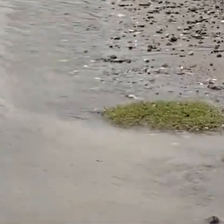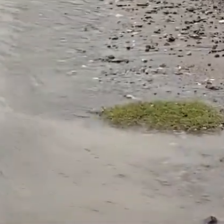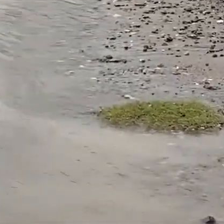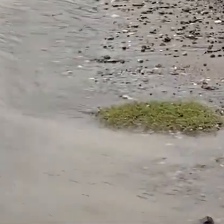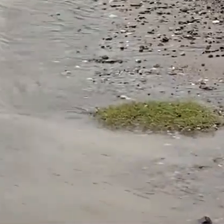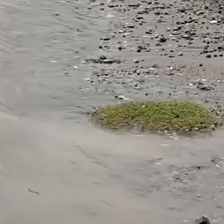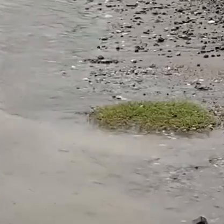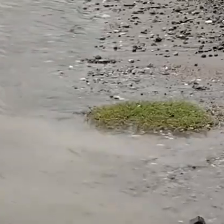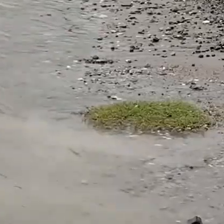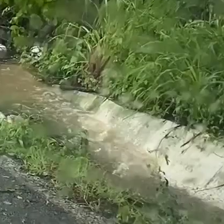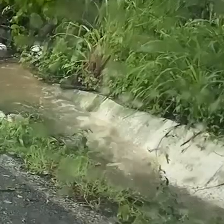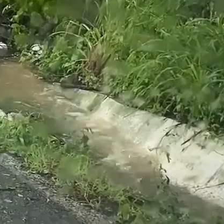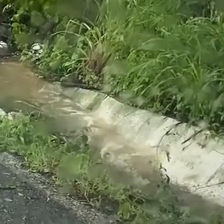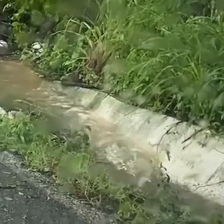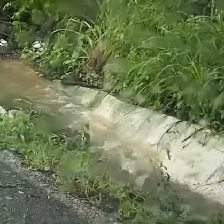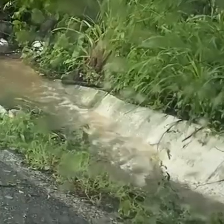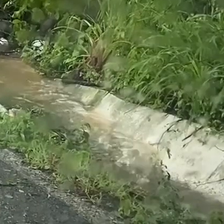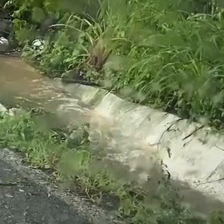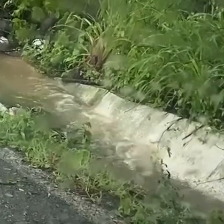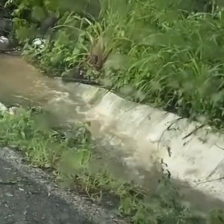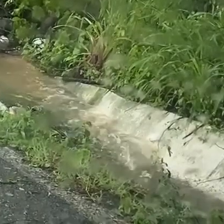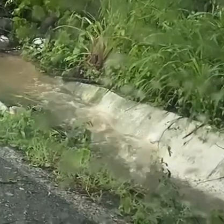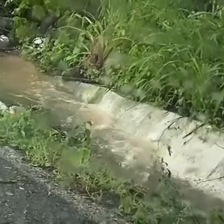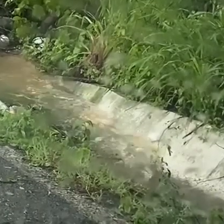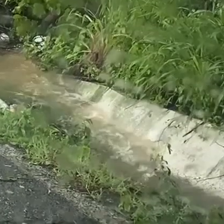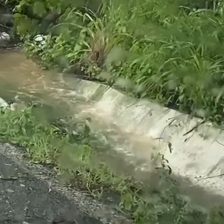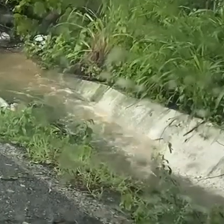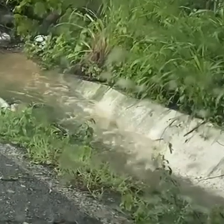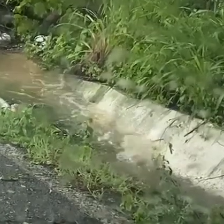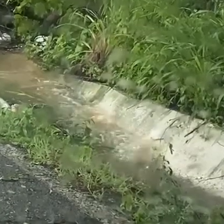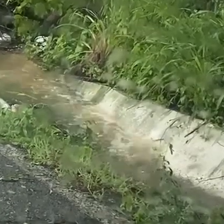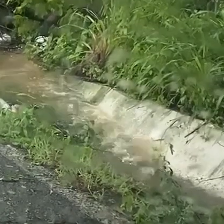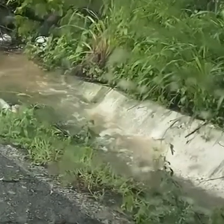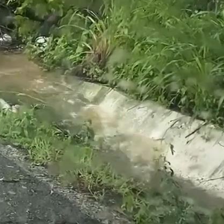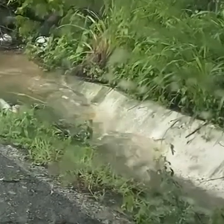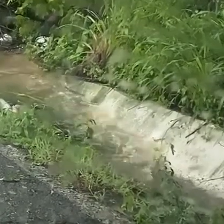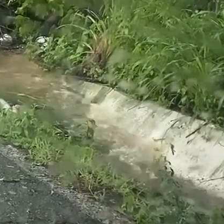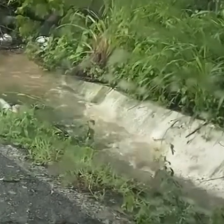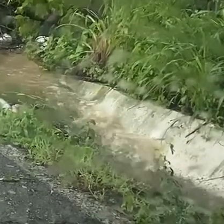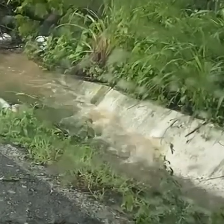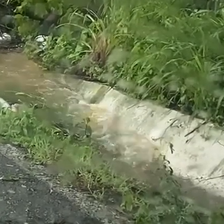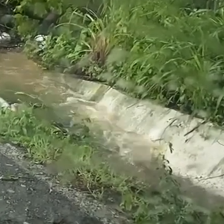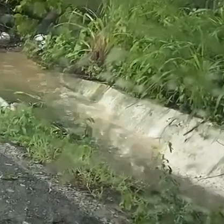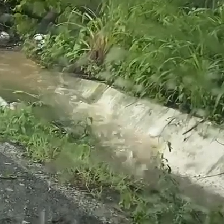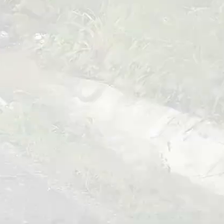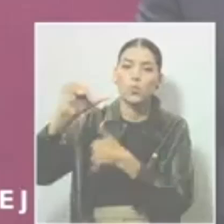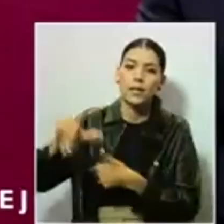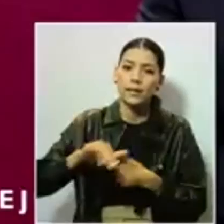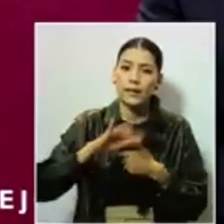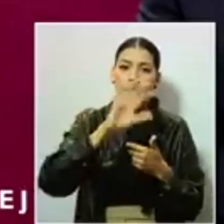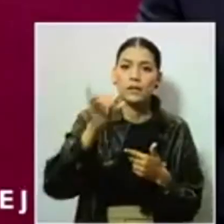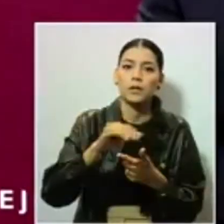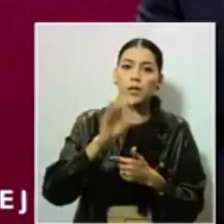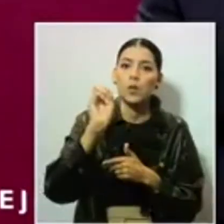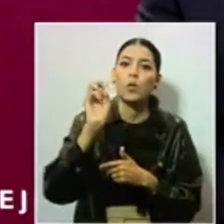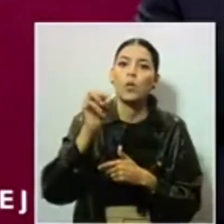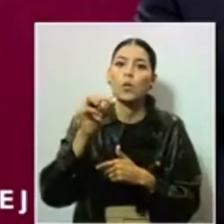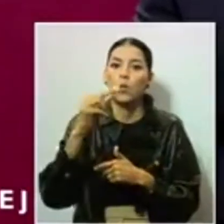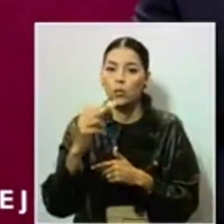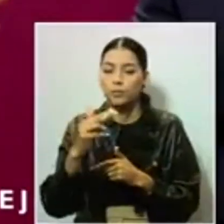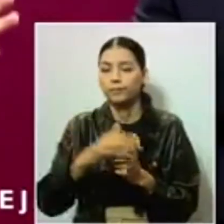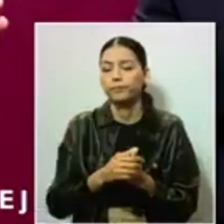fortuna no se registró la pérdida de ninguna vida humana como si ocurrió en Acapulco haciendo una comparativa realmente de las